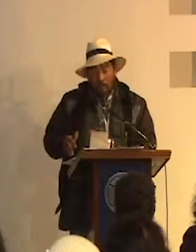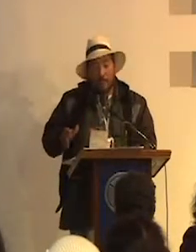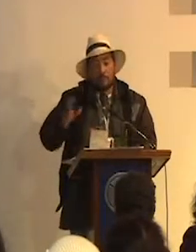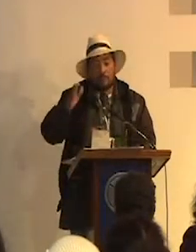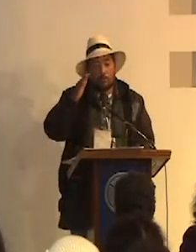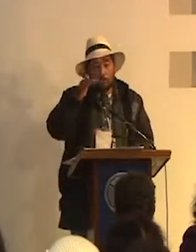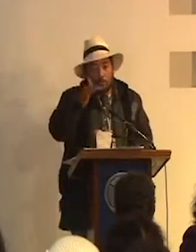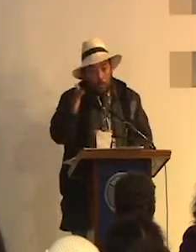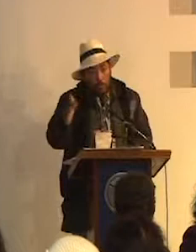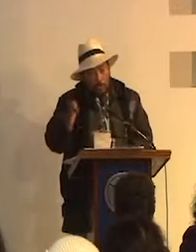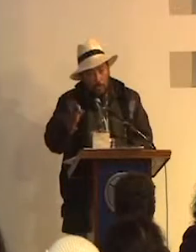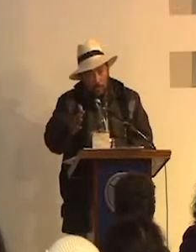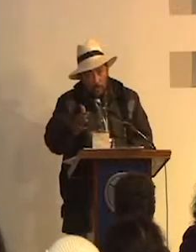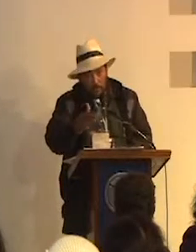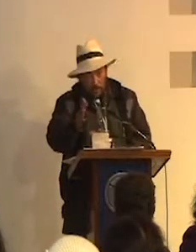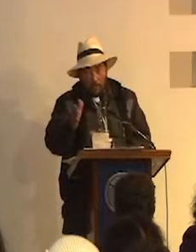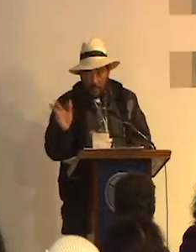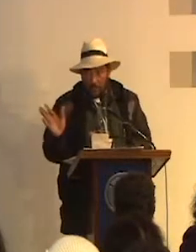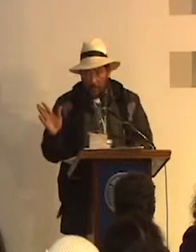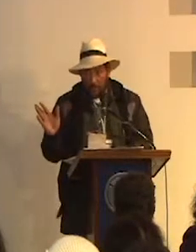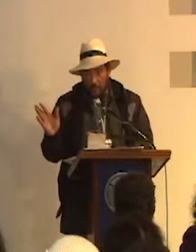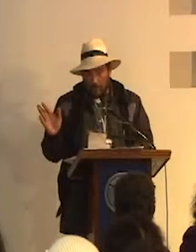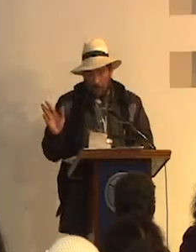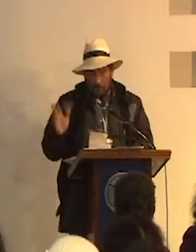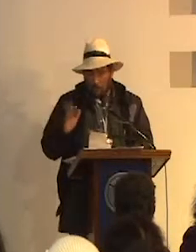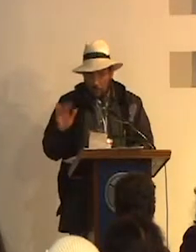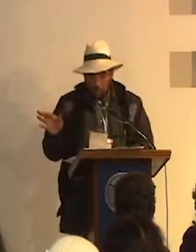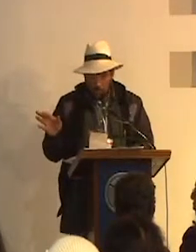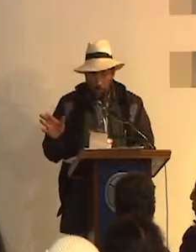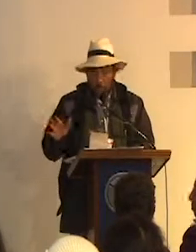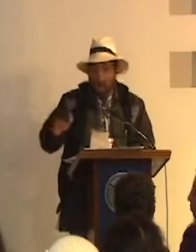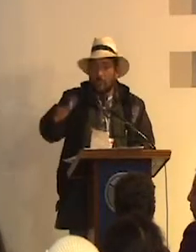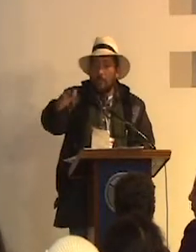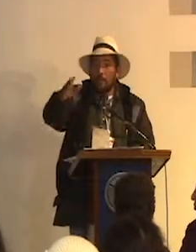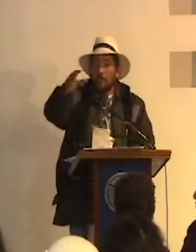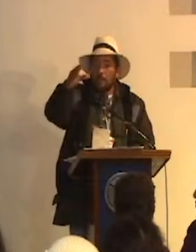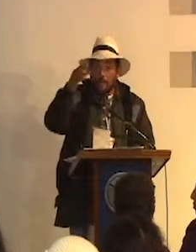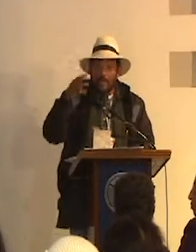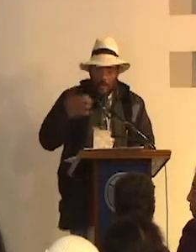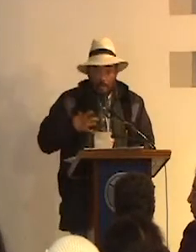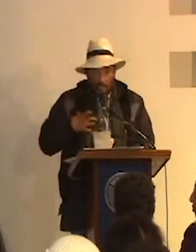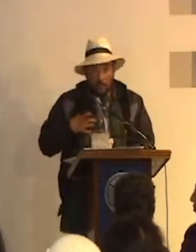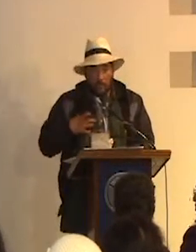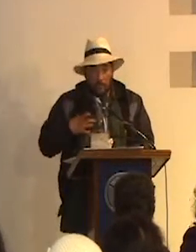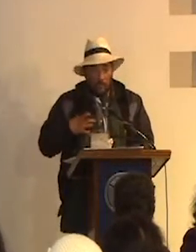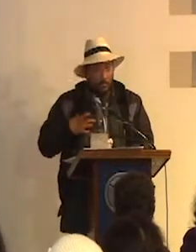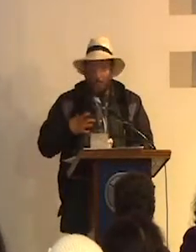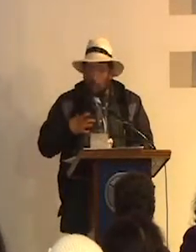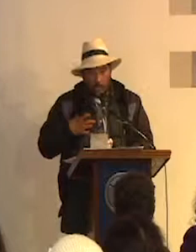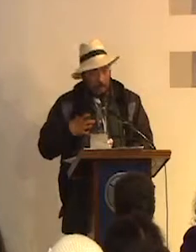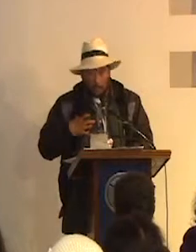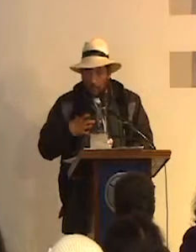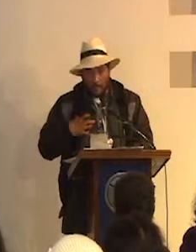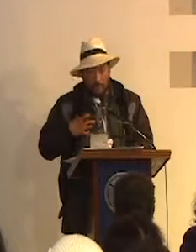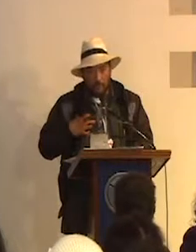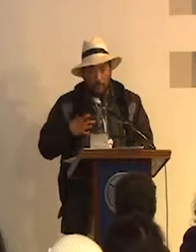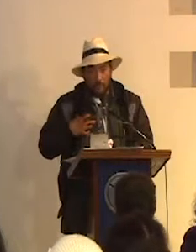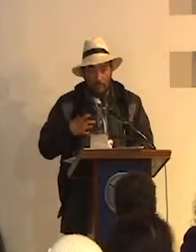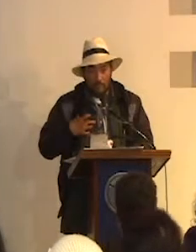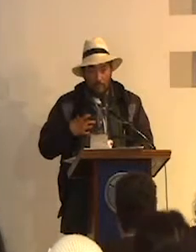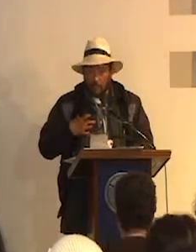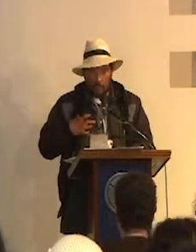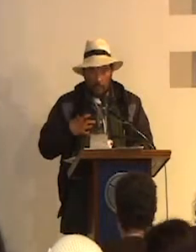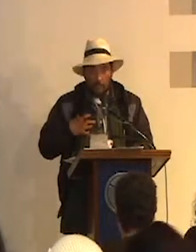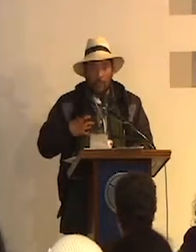desplazada. Los otros, cerca de 43 millones de pesos, 43 millones, que tiene que darnos el gobierno, porque no es que lo